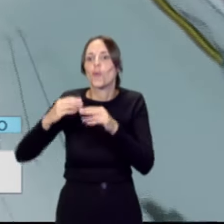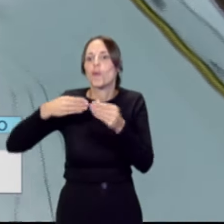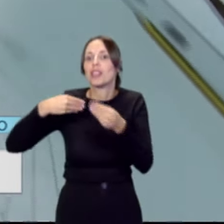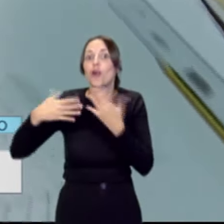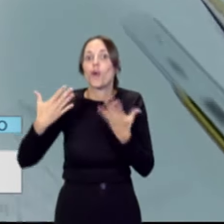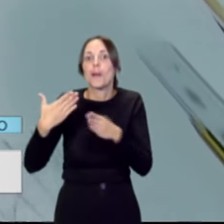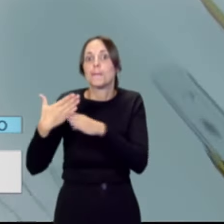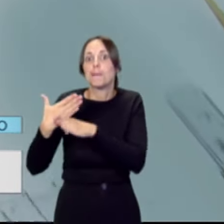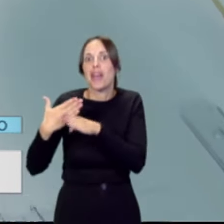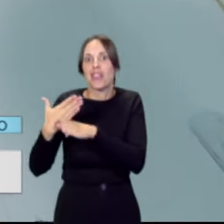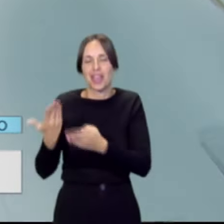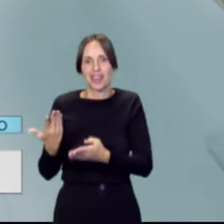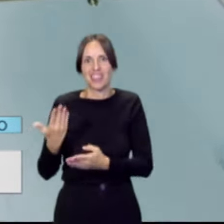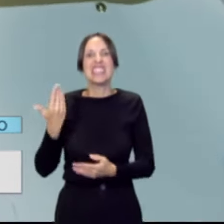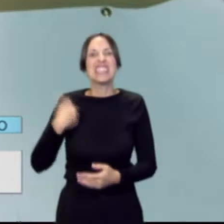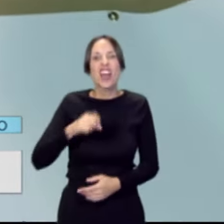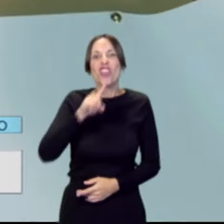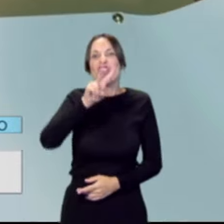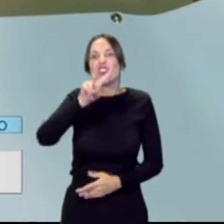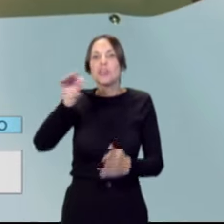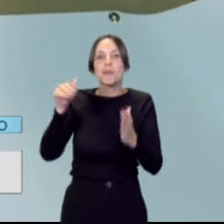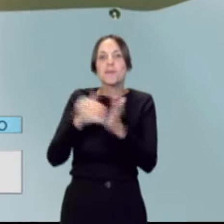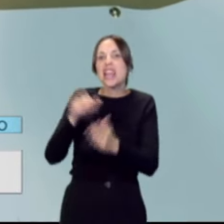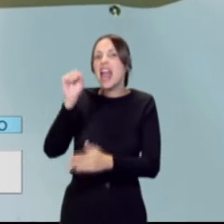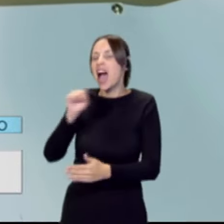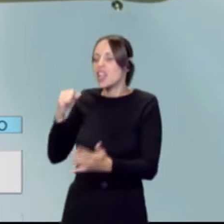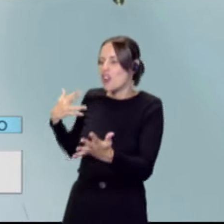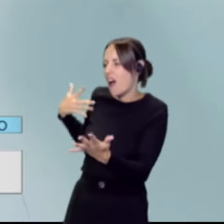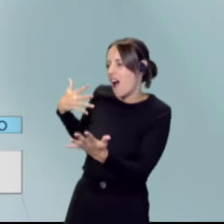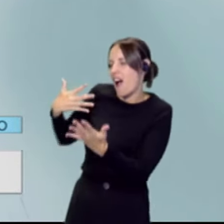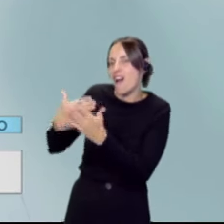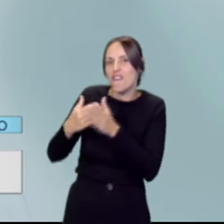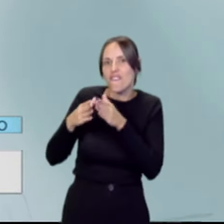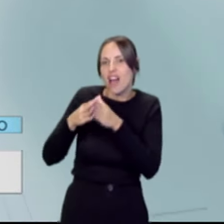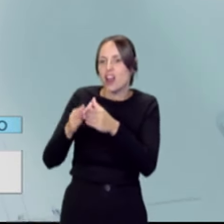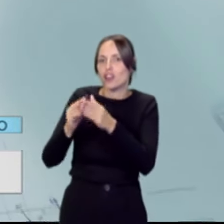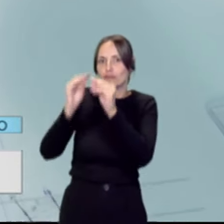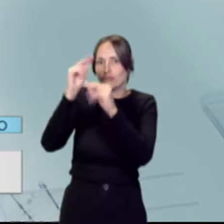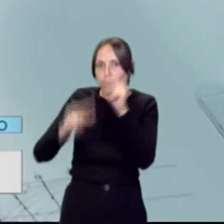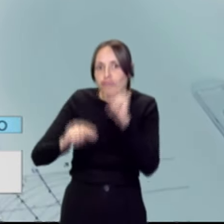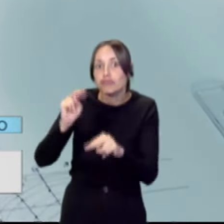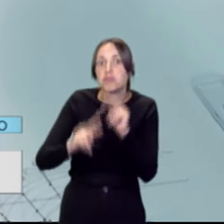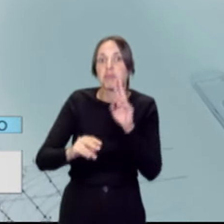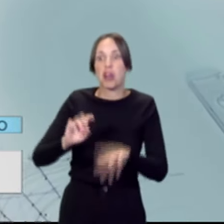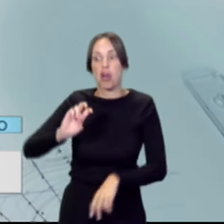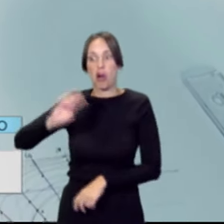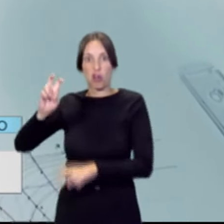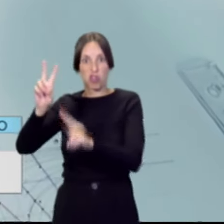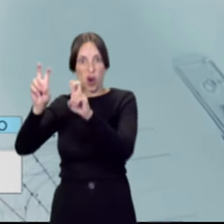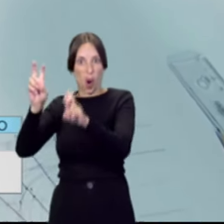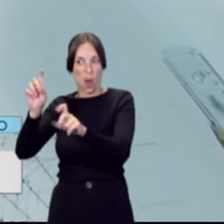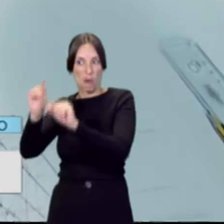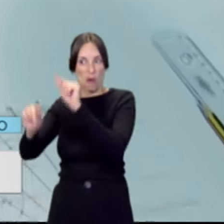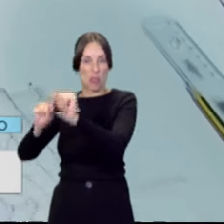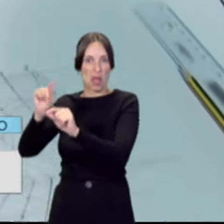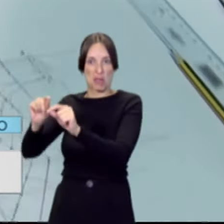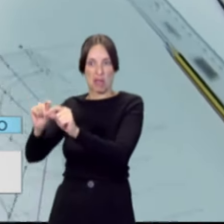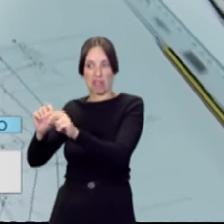construyendo barcos en el mundo, 12.000, y barcos de otros materiales tóxicos, contaminantes, de eso llevan 100, o sea, así que no nos podemos